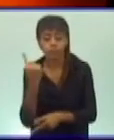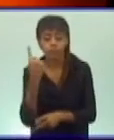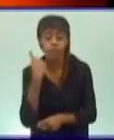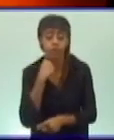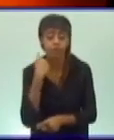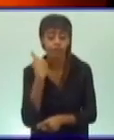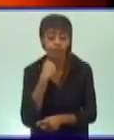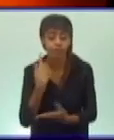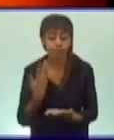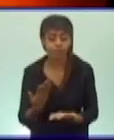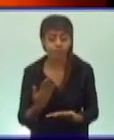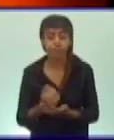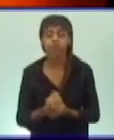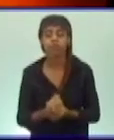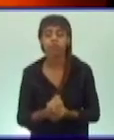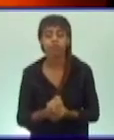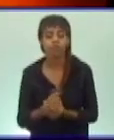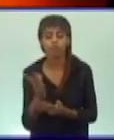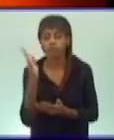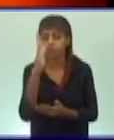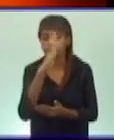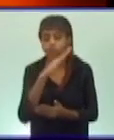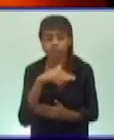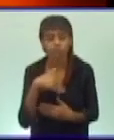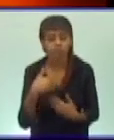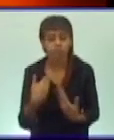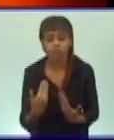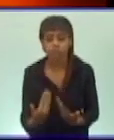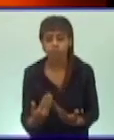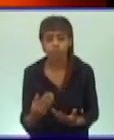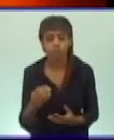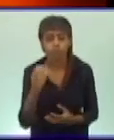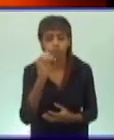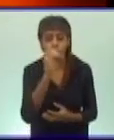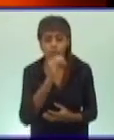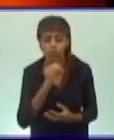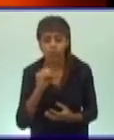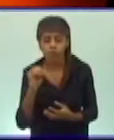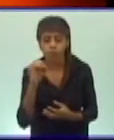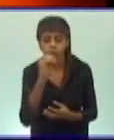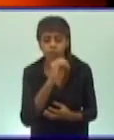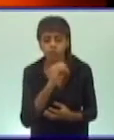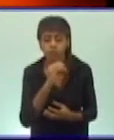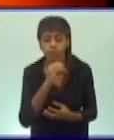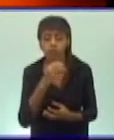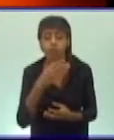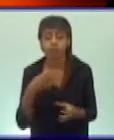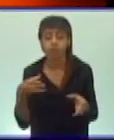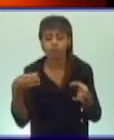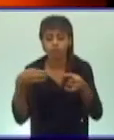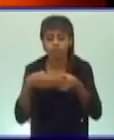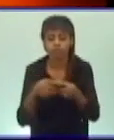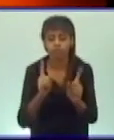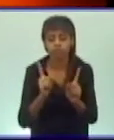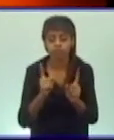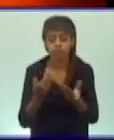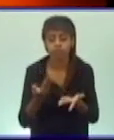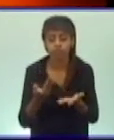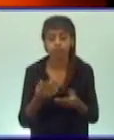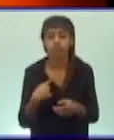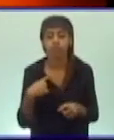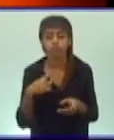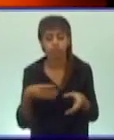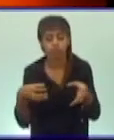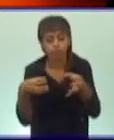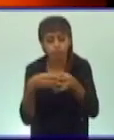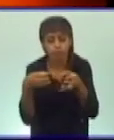la revolución no existía en Cuba una organización política que agrupara y que pudiera dirigir